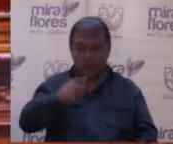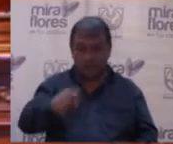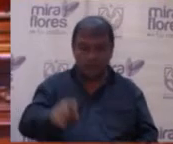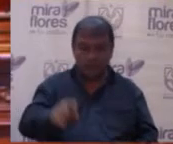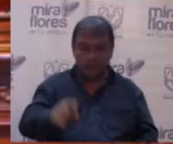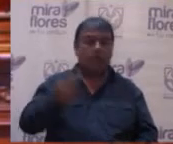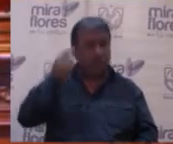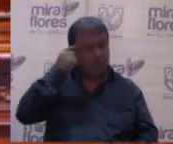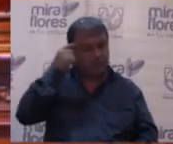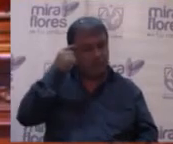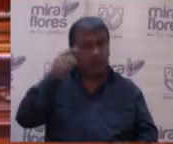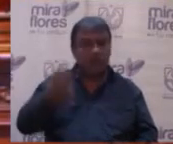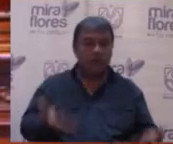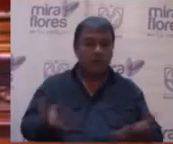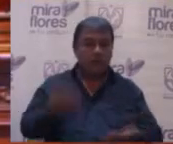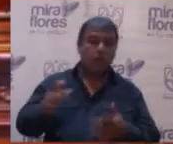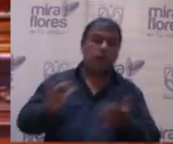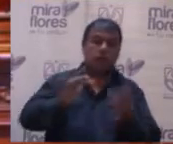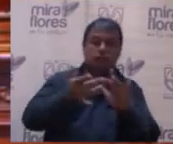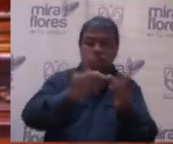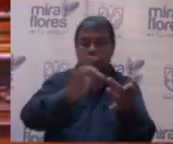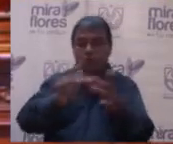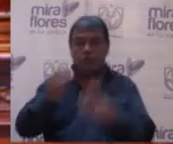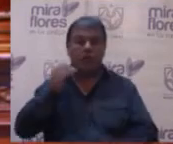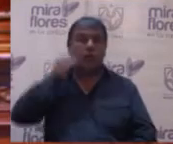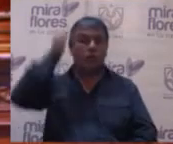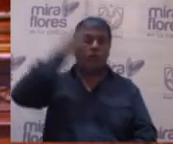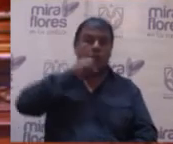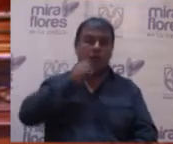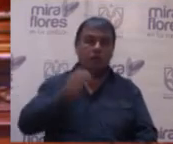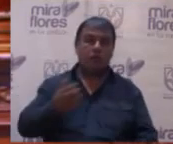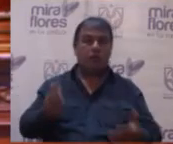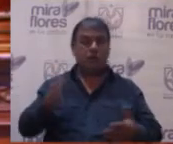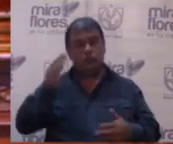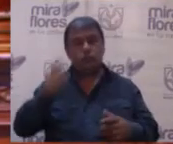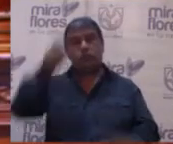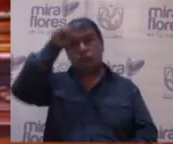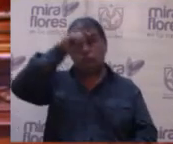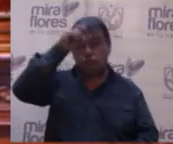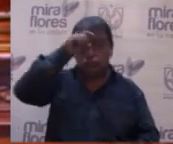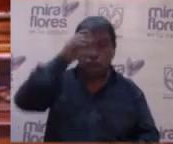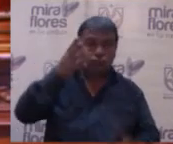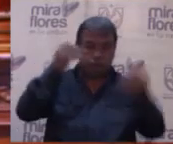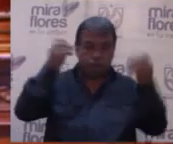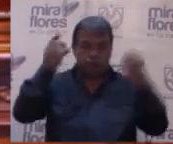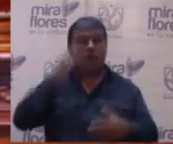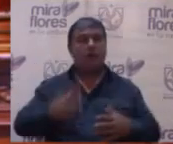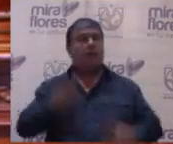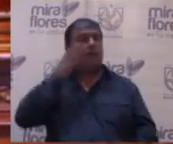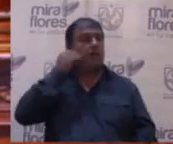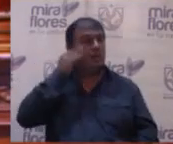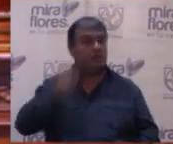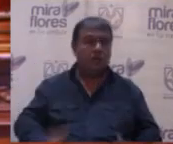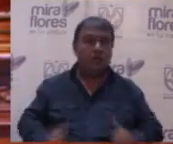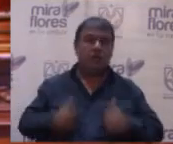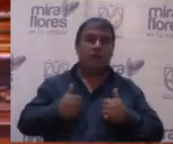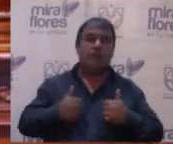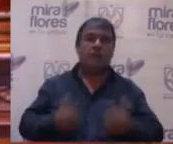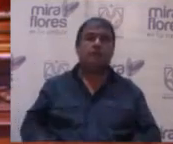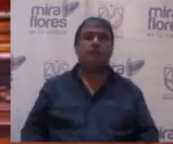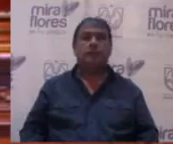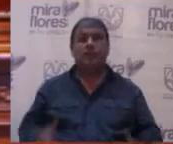que debe haber una interacción entre el adulto mayor, que con su sapiencia, su vivencia, su experiencia de